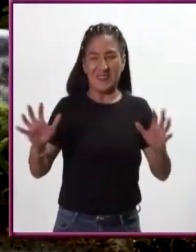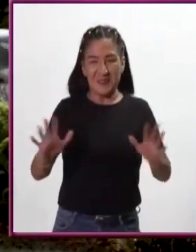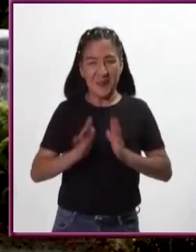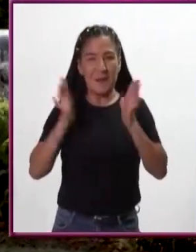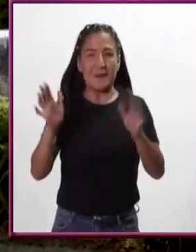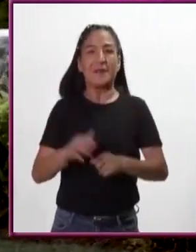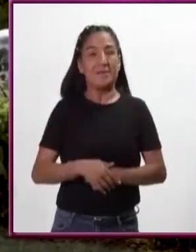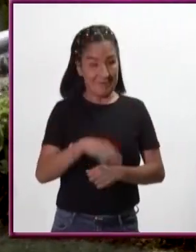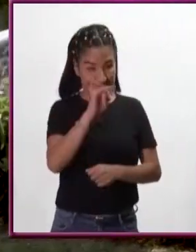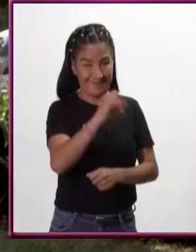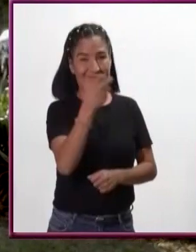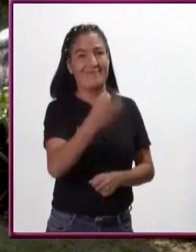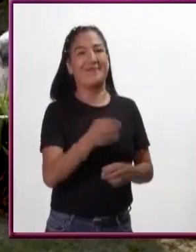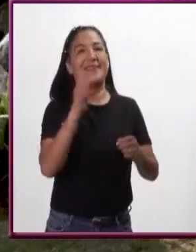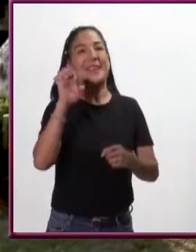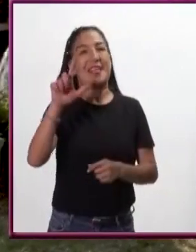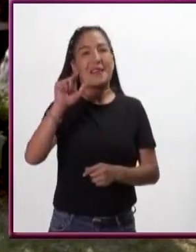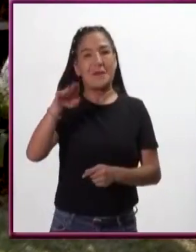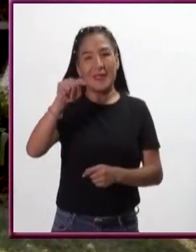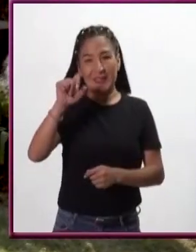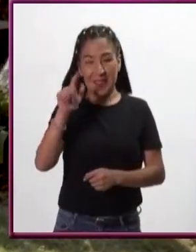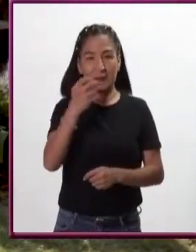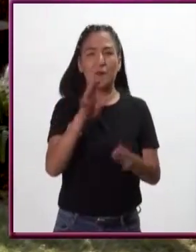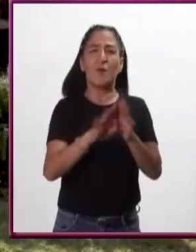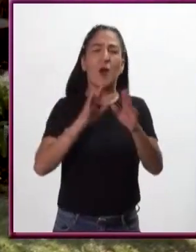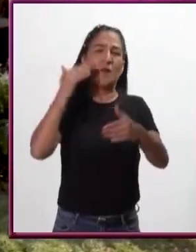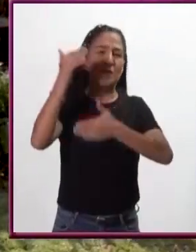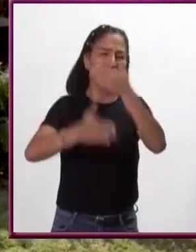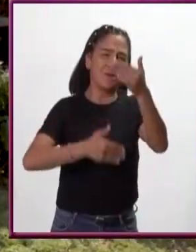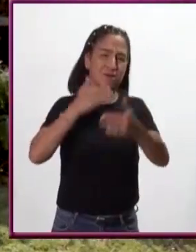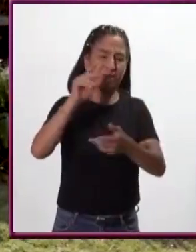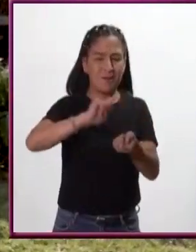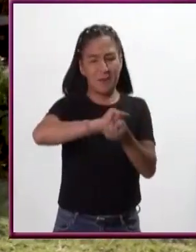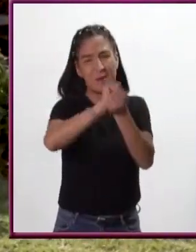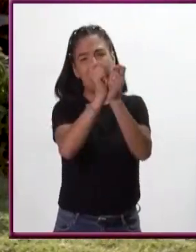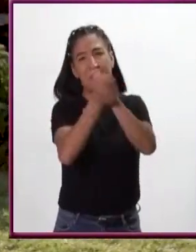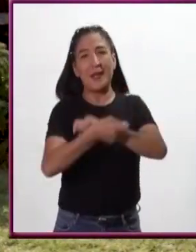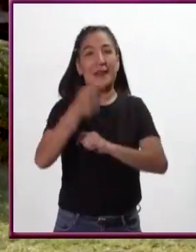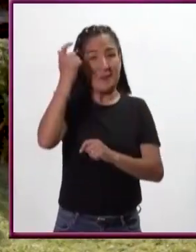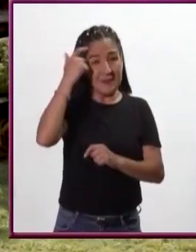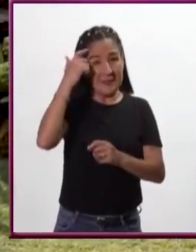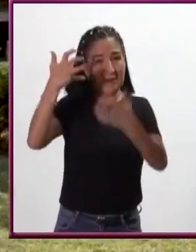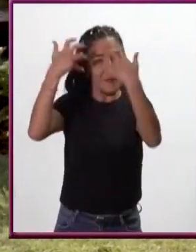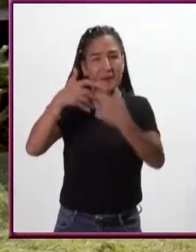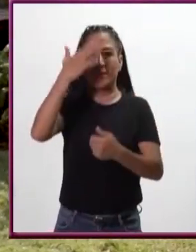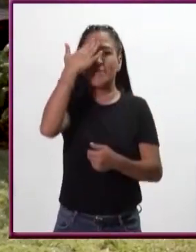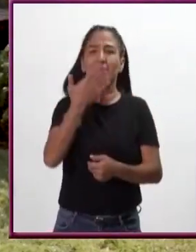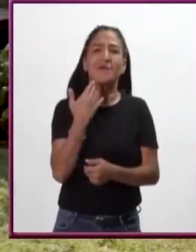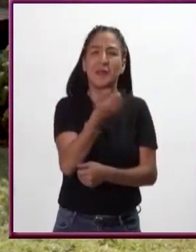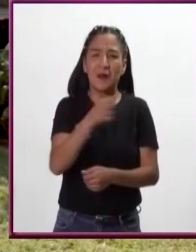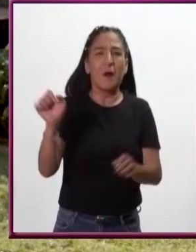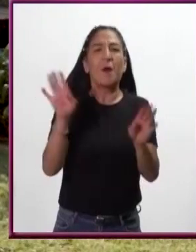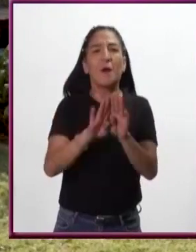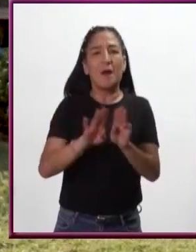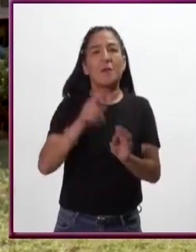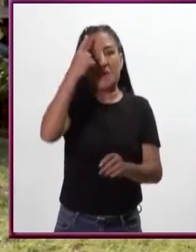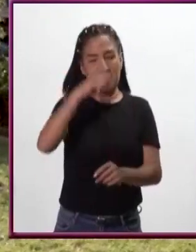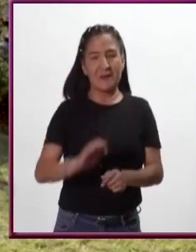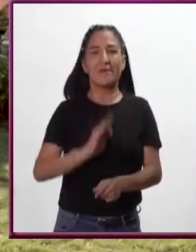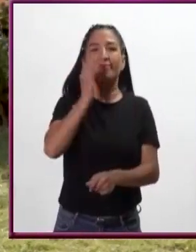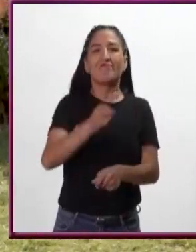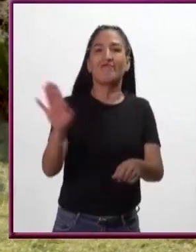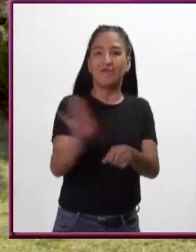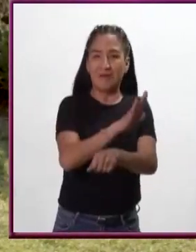increíble. Elemental, compañera. En su larga evolución, el cerebro ha desarrollado habilidades que nos permiten beneficiarnos